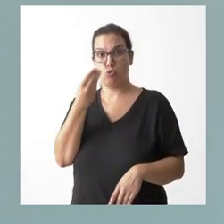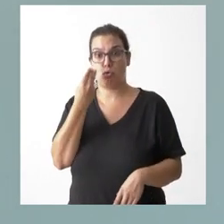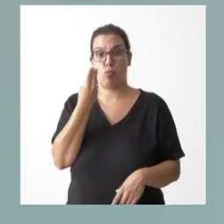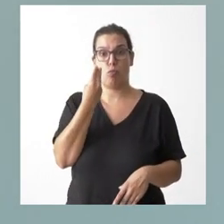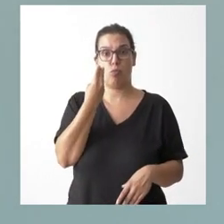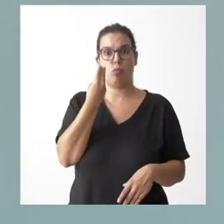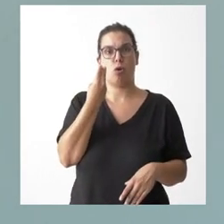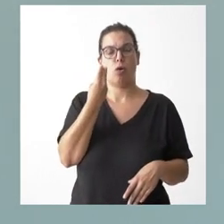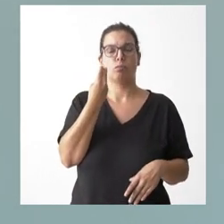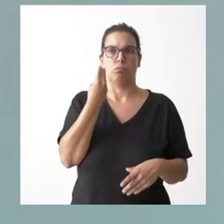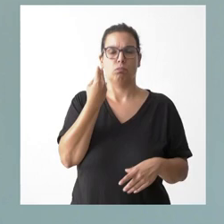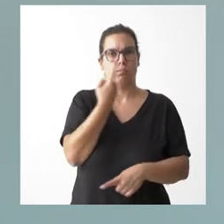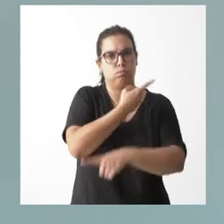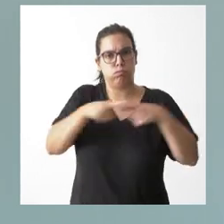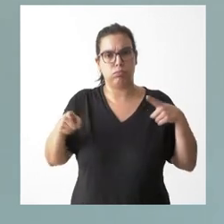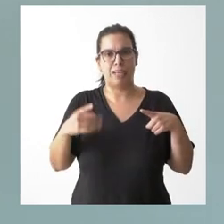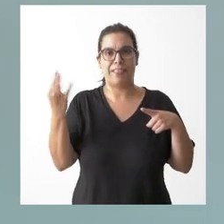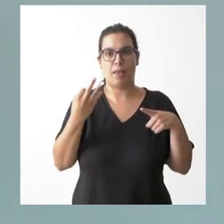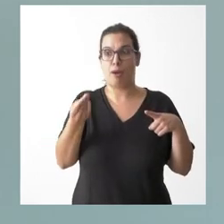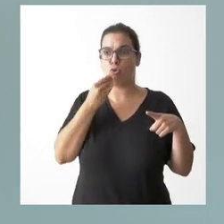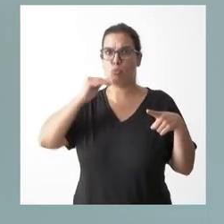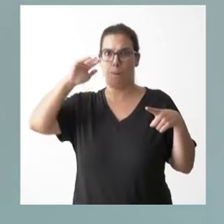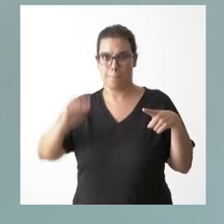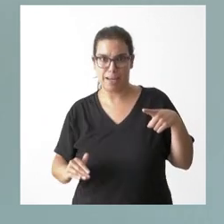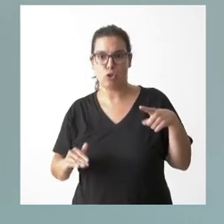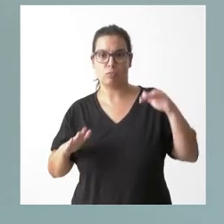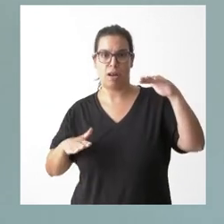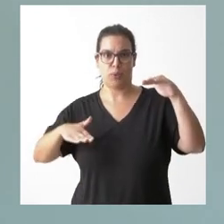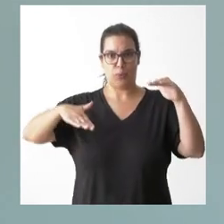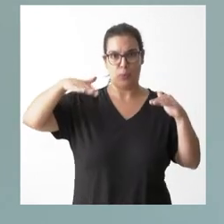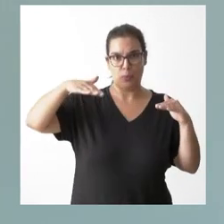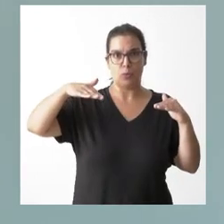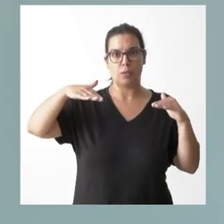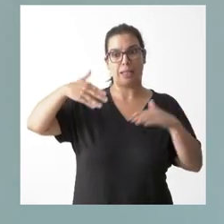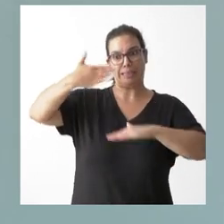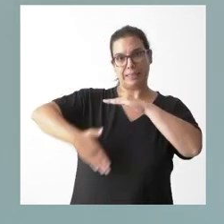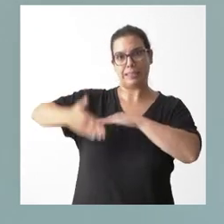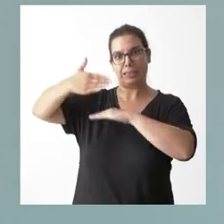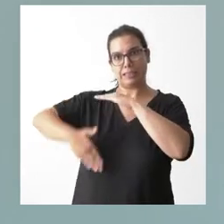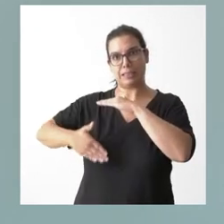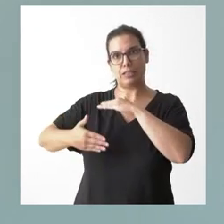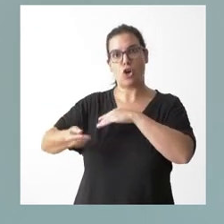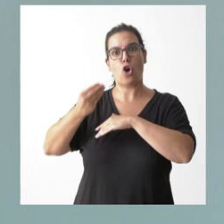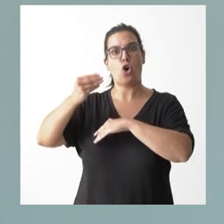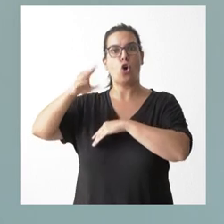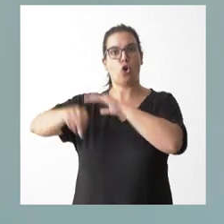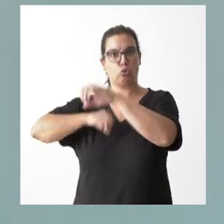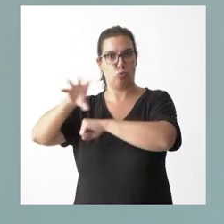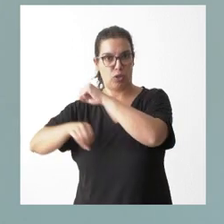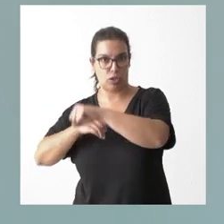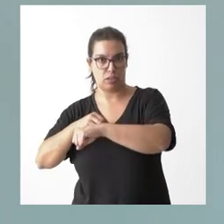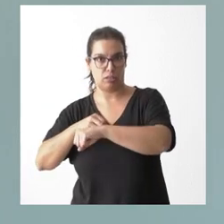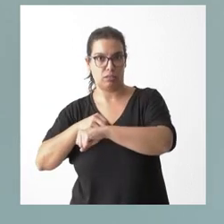que reducir bajando el nivel de consumo y, por tanto, imponiendo restricciones a los consumidores y no tanto